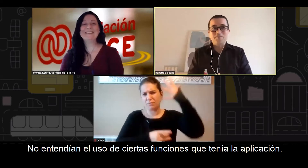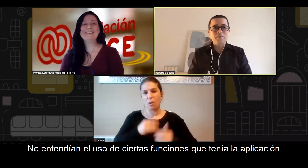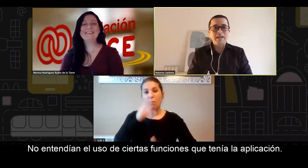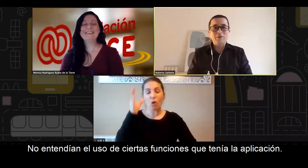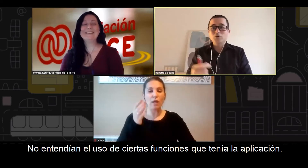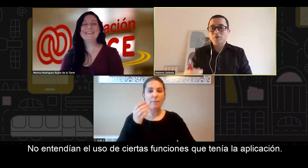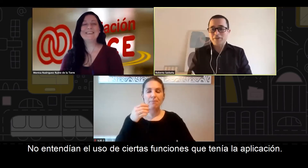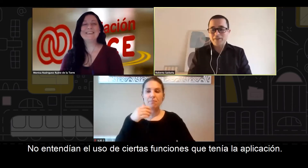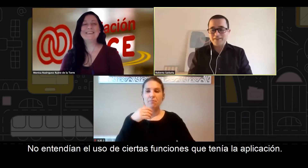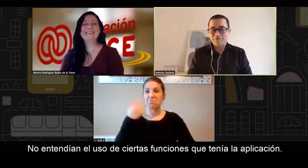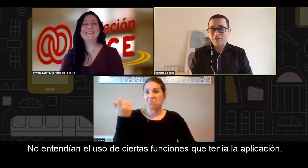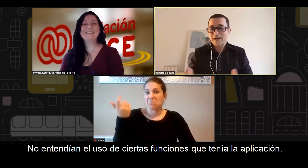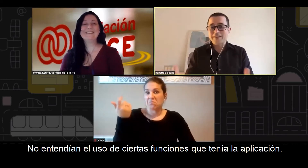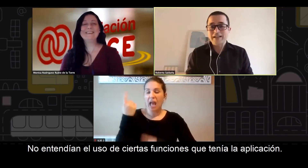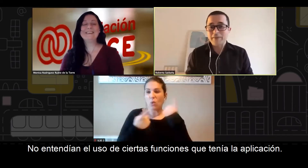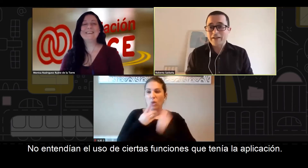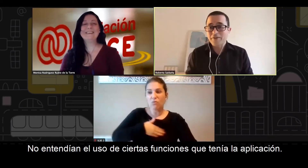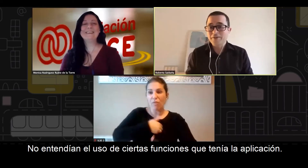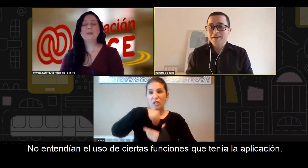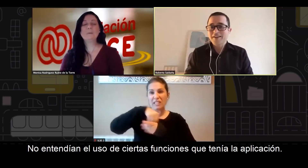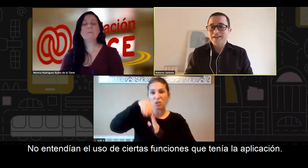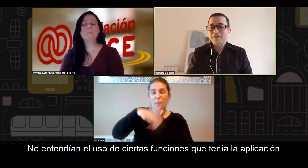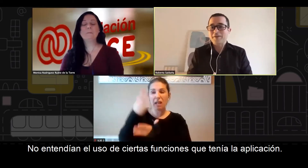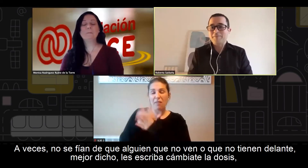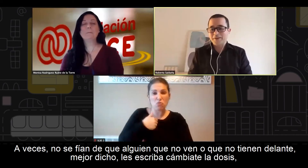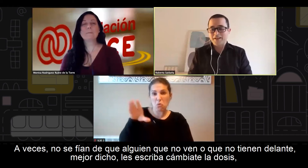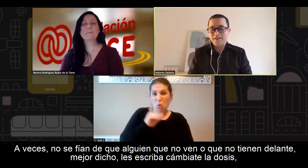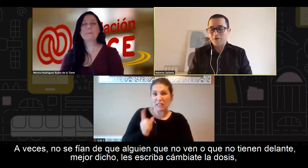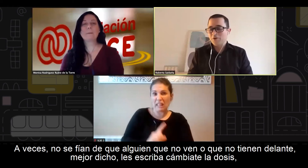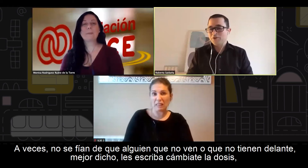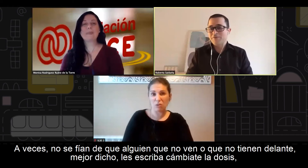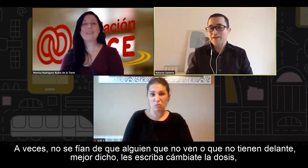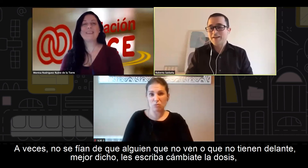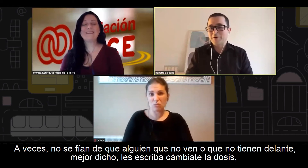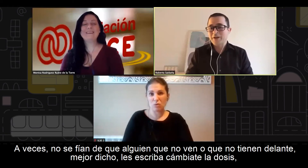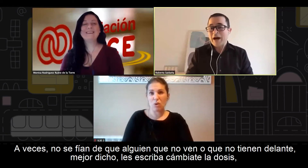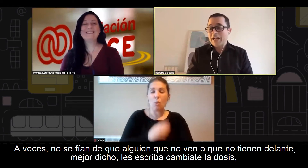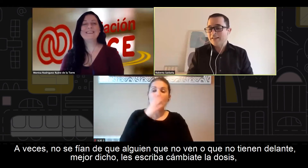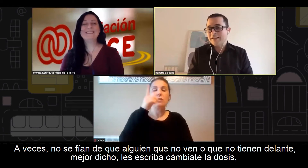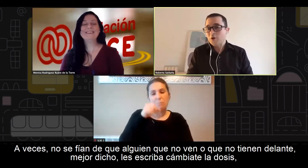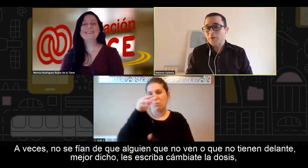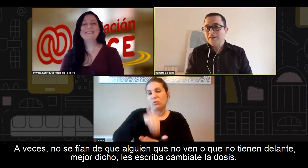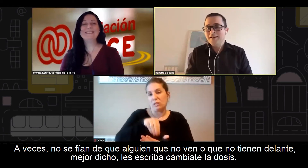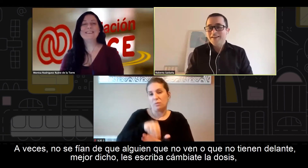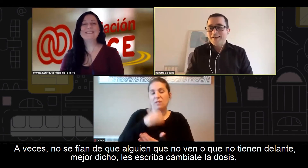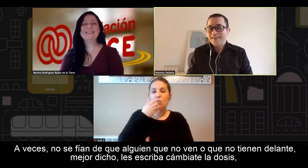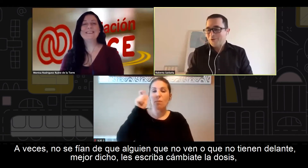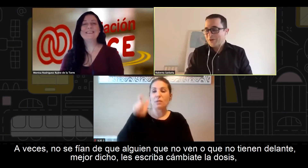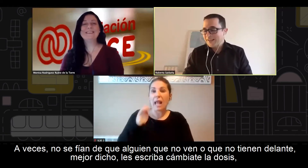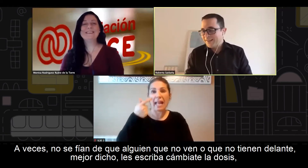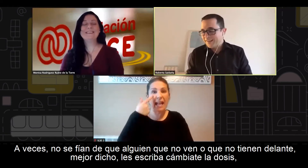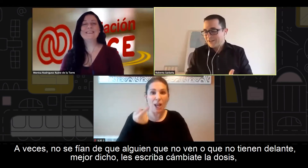entendían el uso de ciertas funciones que tiene la aplicación, a veces porque, bueno, no se fían que alguien que no ven